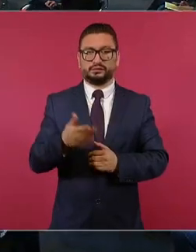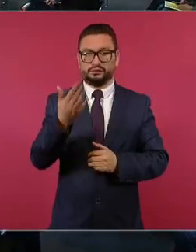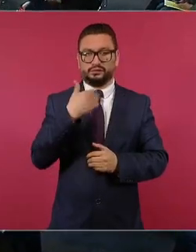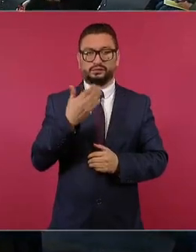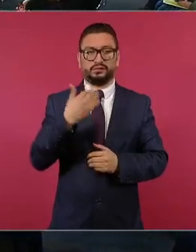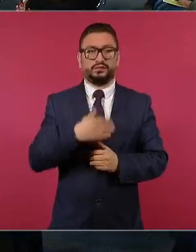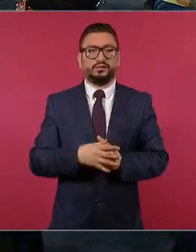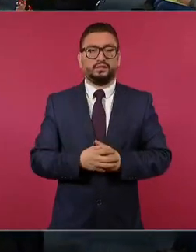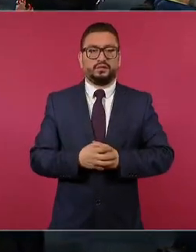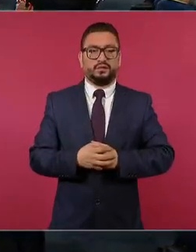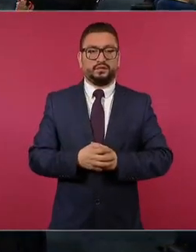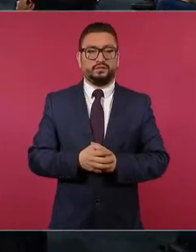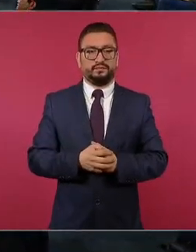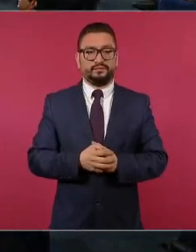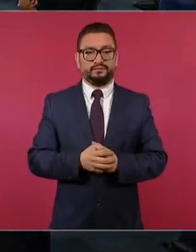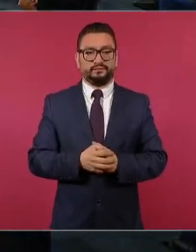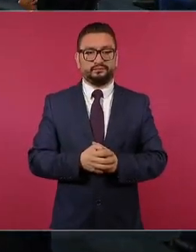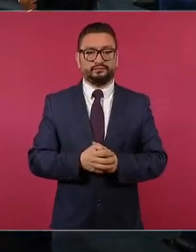un